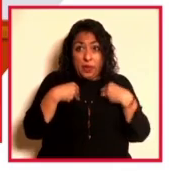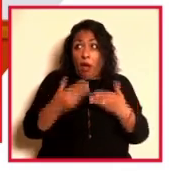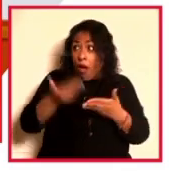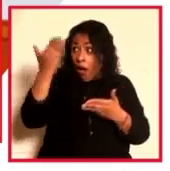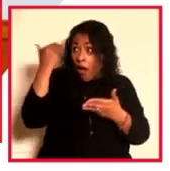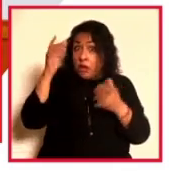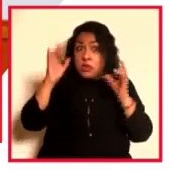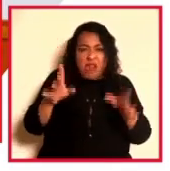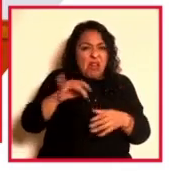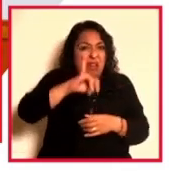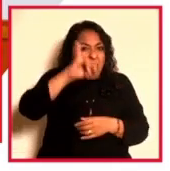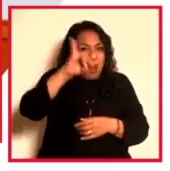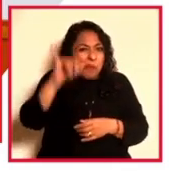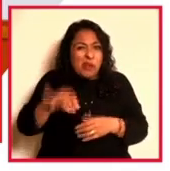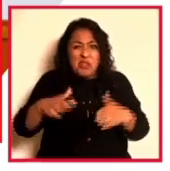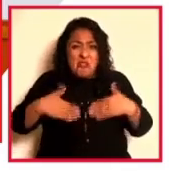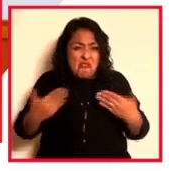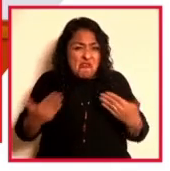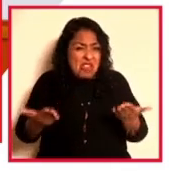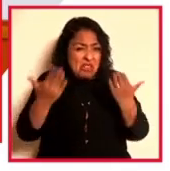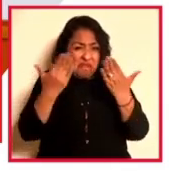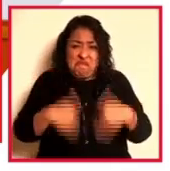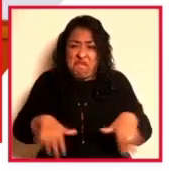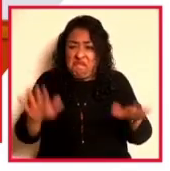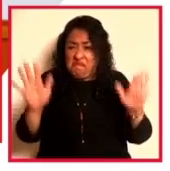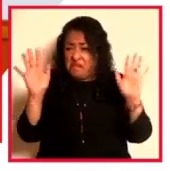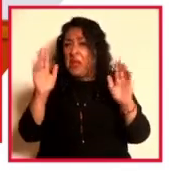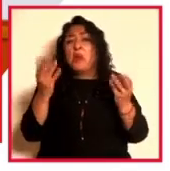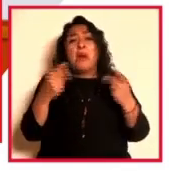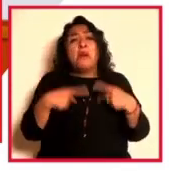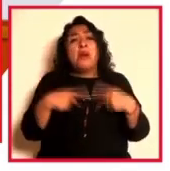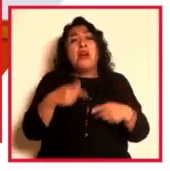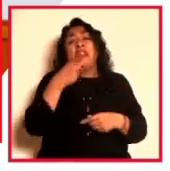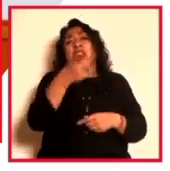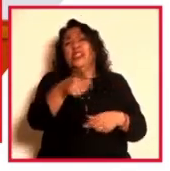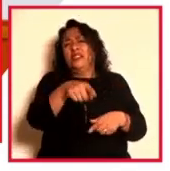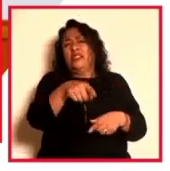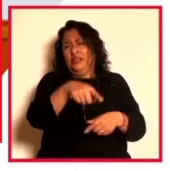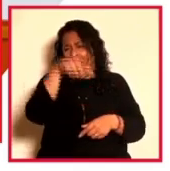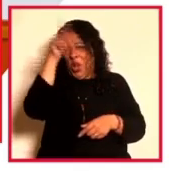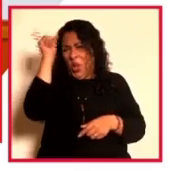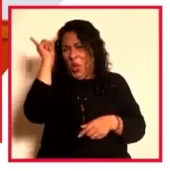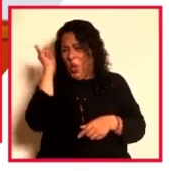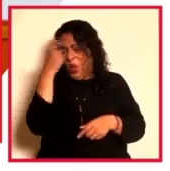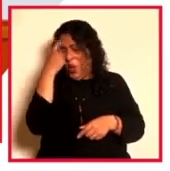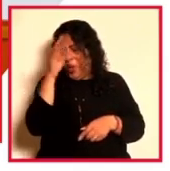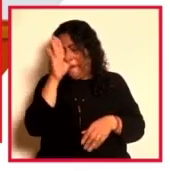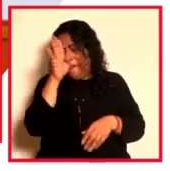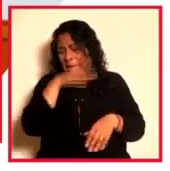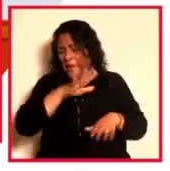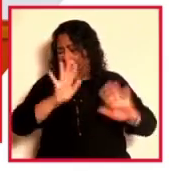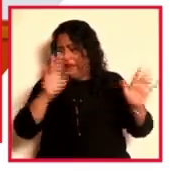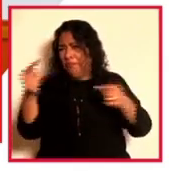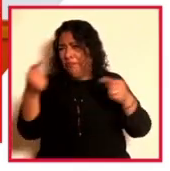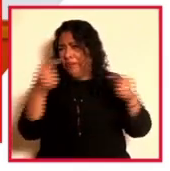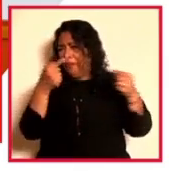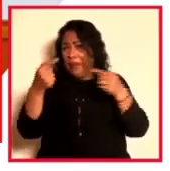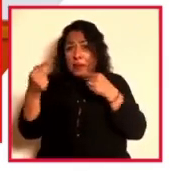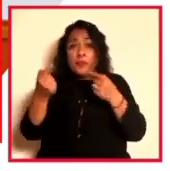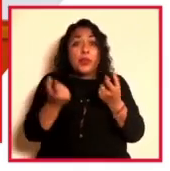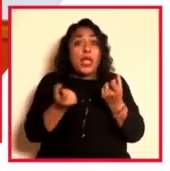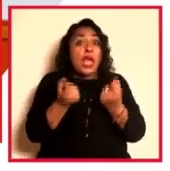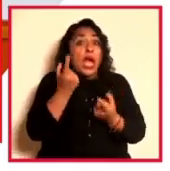tenía confianza mucha gente decía que estaba yo medio descompuesta de la cabeza y algunos